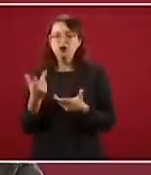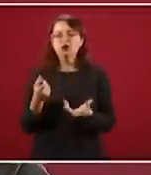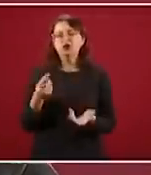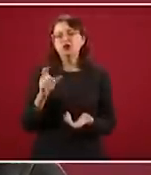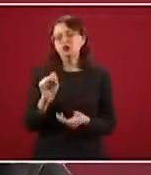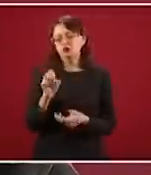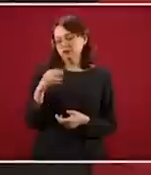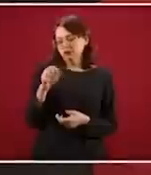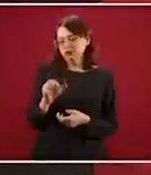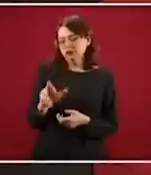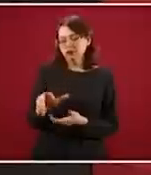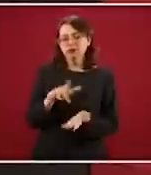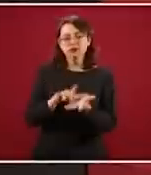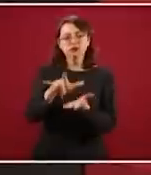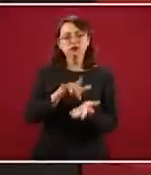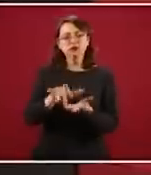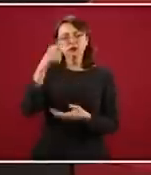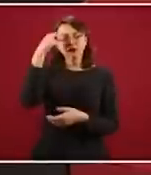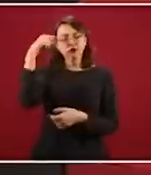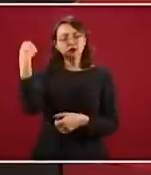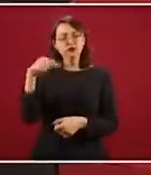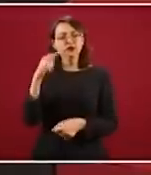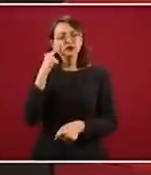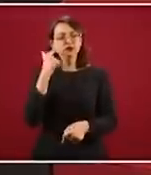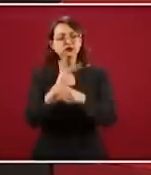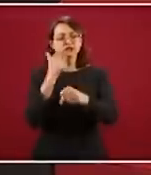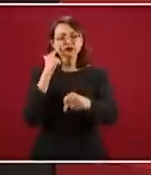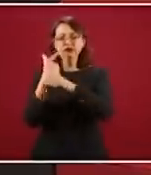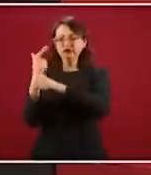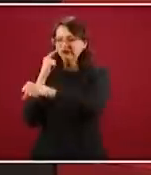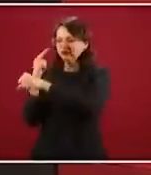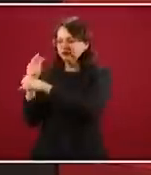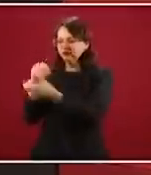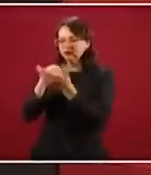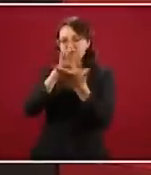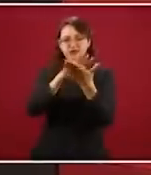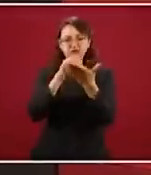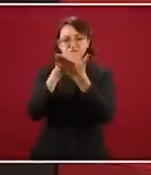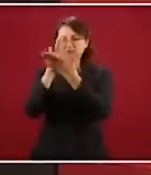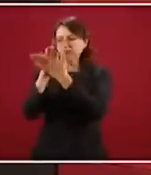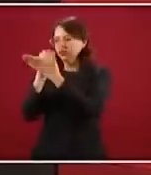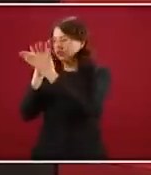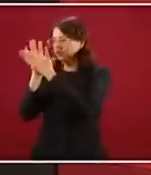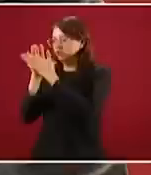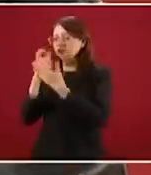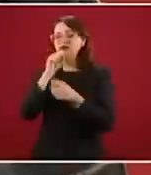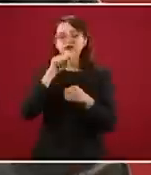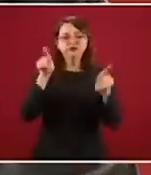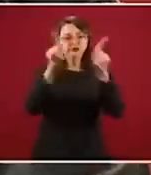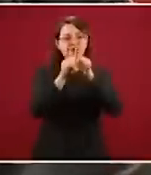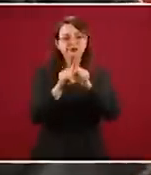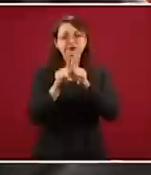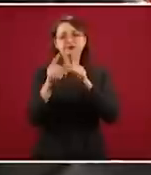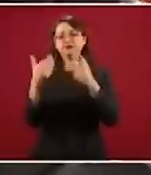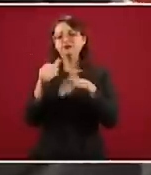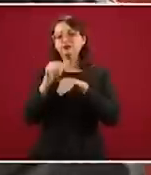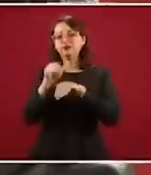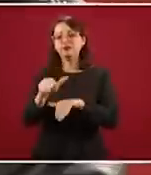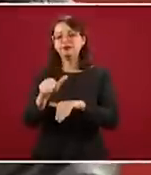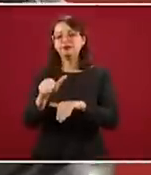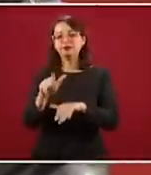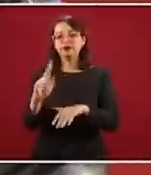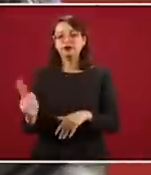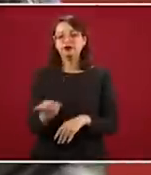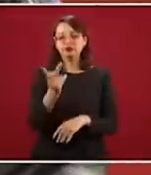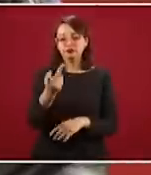Marina para tomar providencia en cuanto a esto. Y en relación a la pregunta, en el sentido de si hay